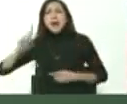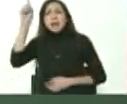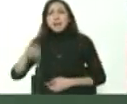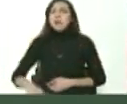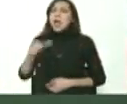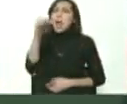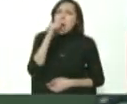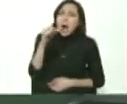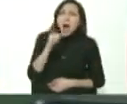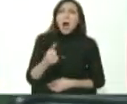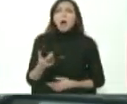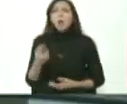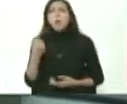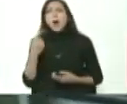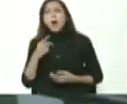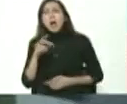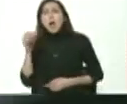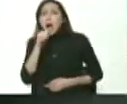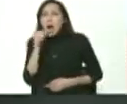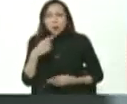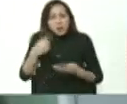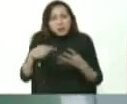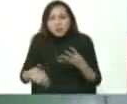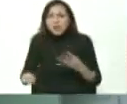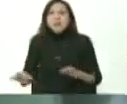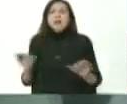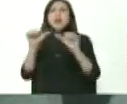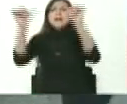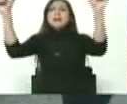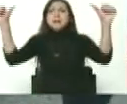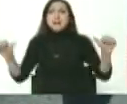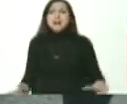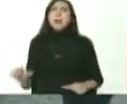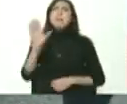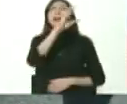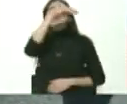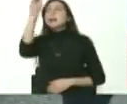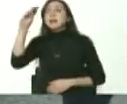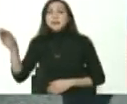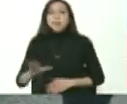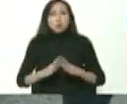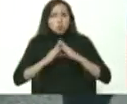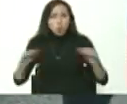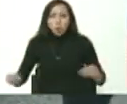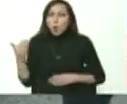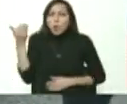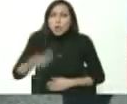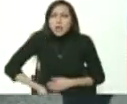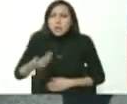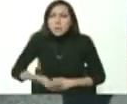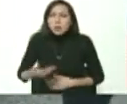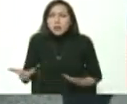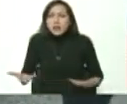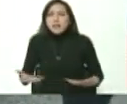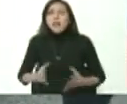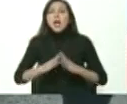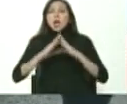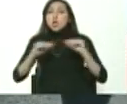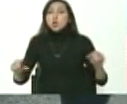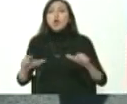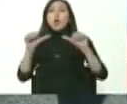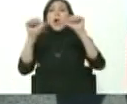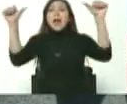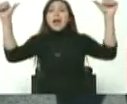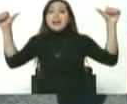agua servida, puntos eléctricos, techo, etcétera. Pero lo más importante, presidente, es todo el